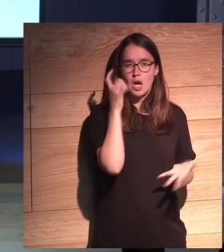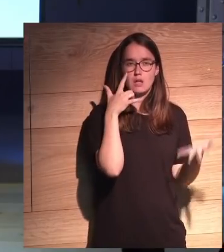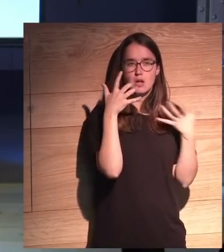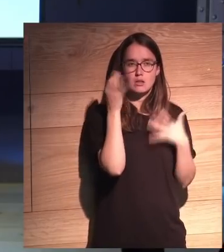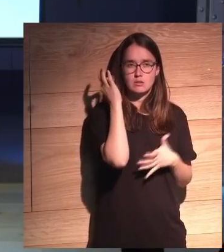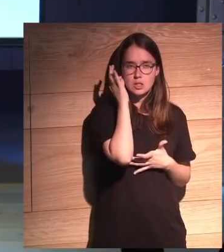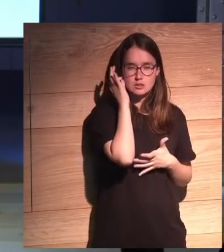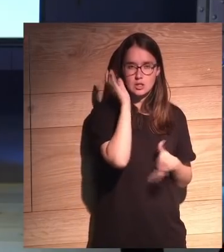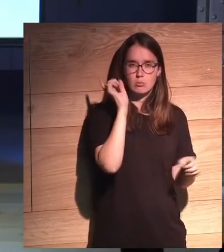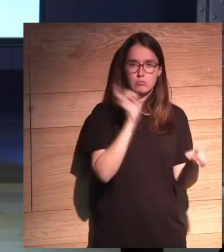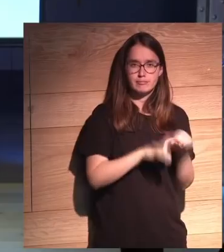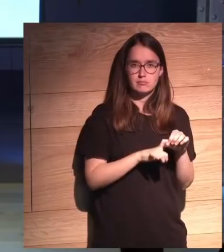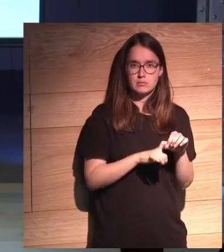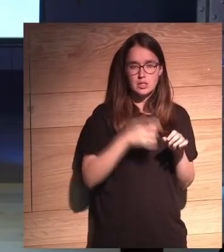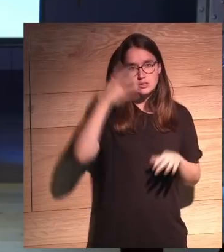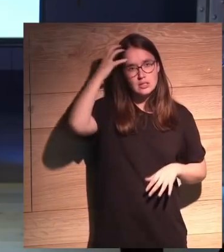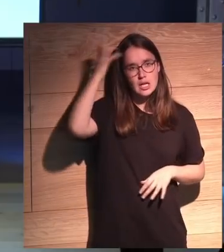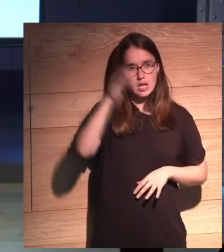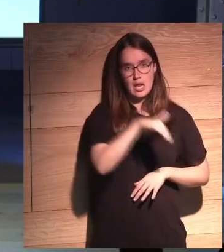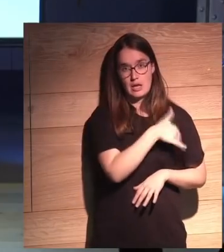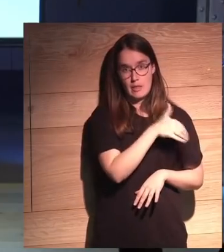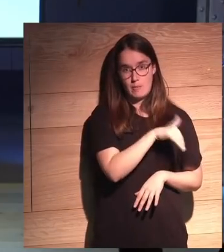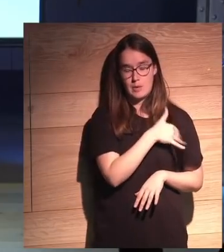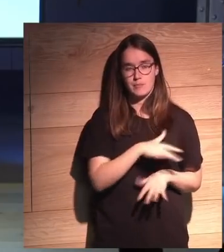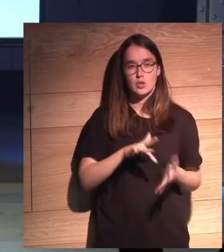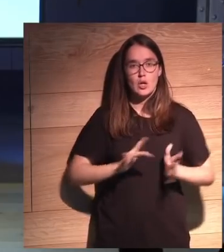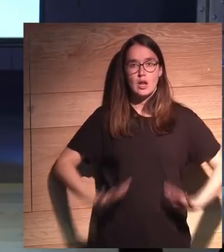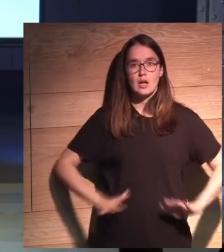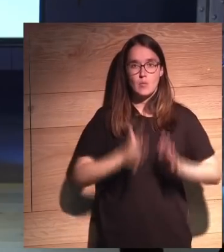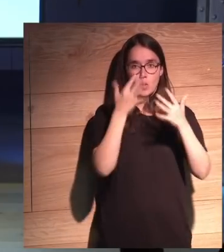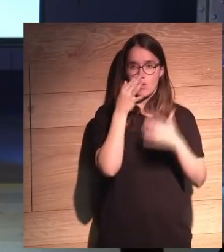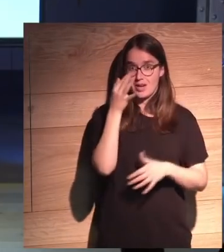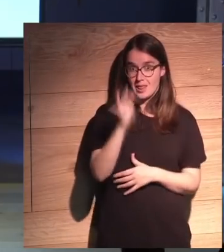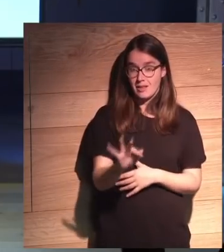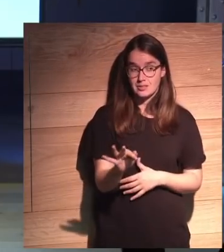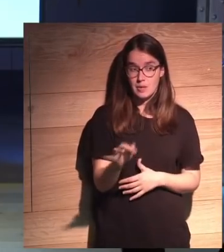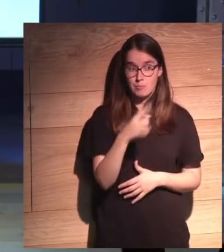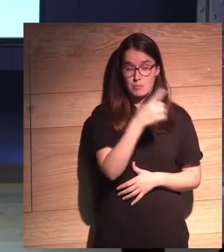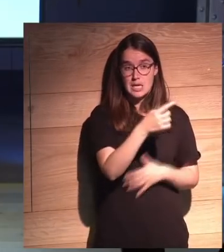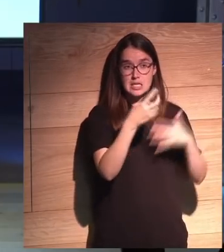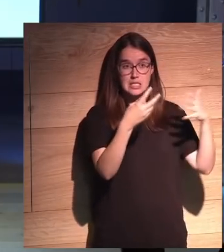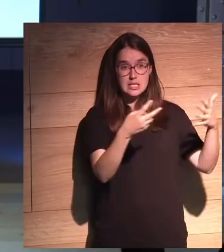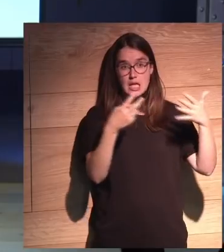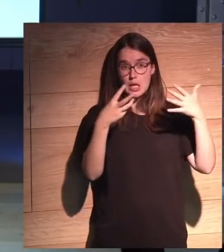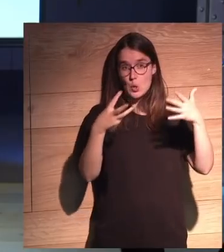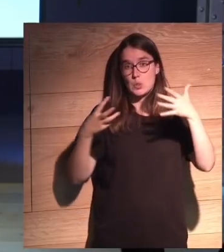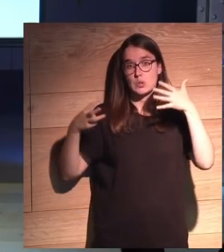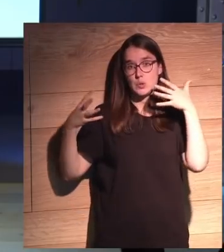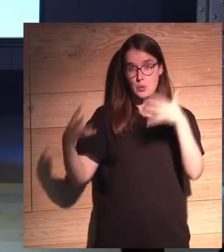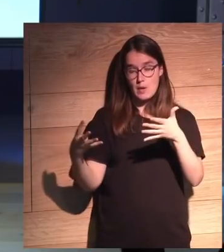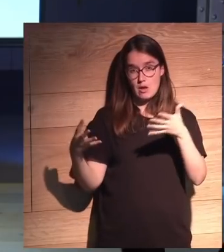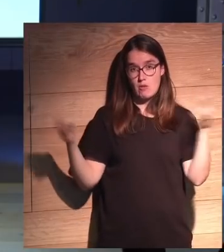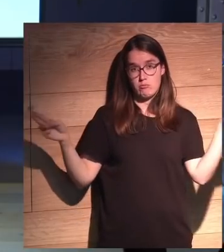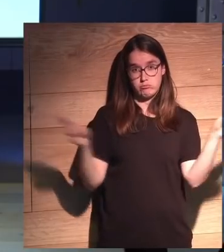artistas que eran miembros de esta Real Academia. Llega la Revolución Francesa, 1789,